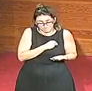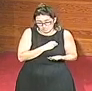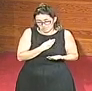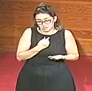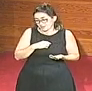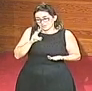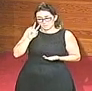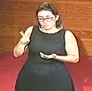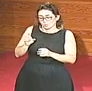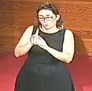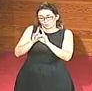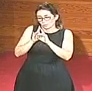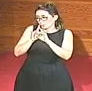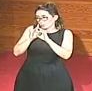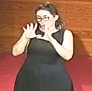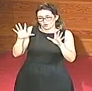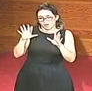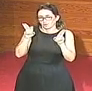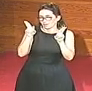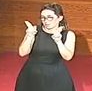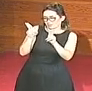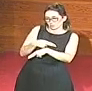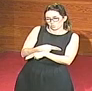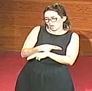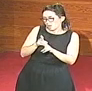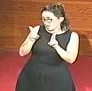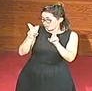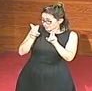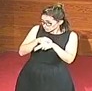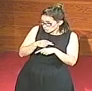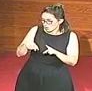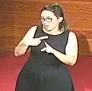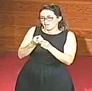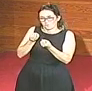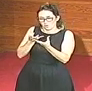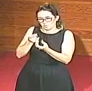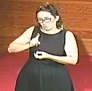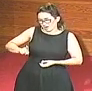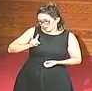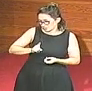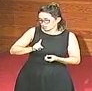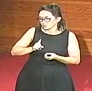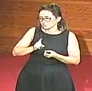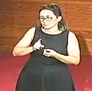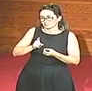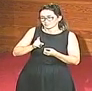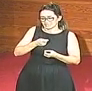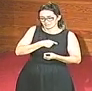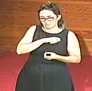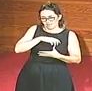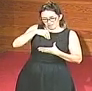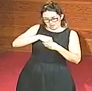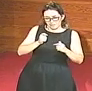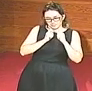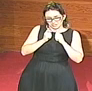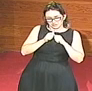una muestra clara de la censura y de la desinformación que hoy rige entre la prensa estatal, por lo